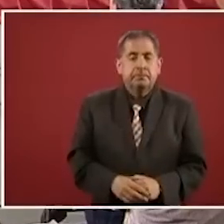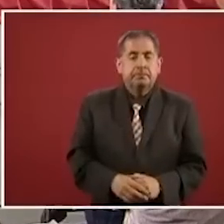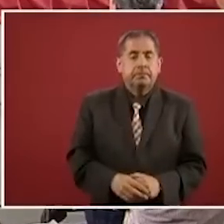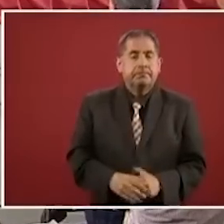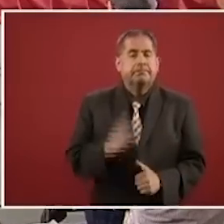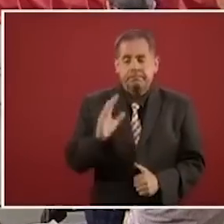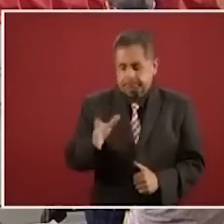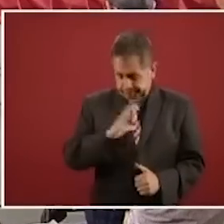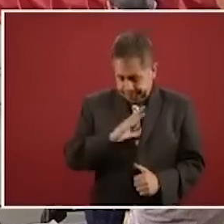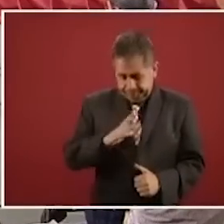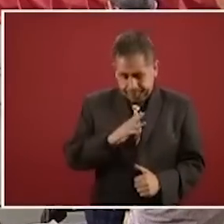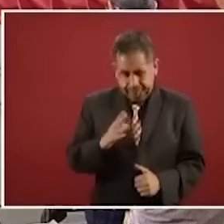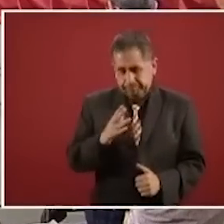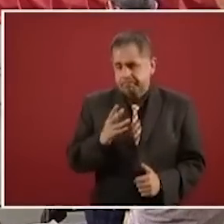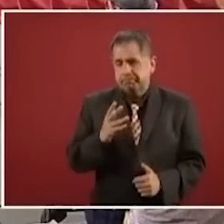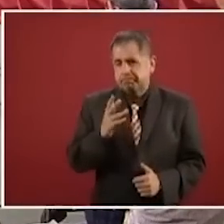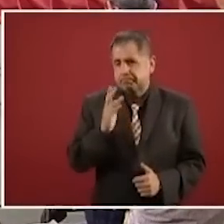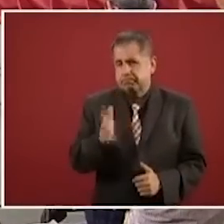Ya tenemos